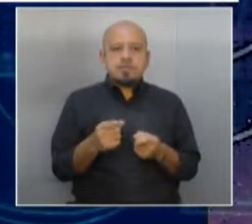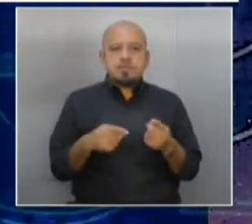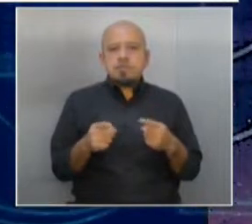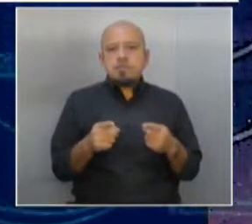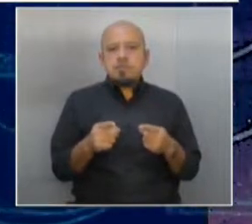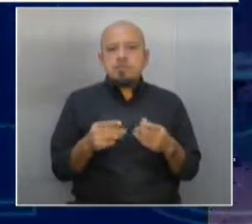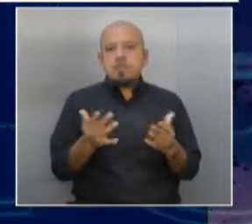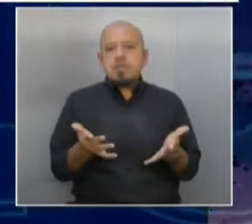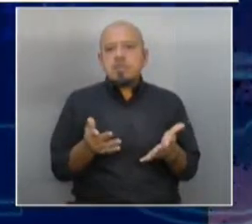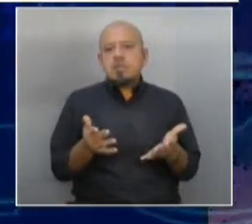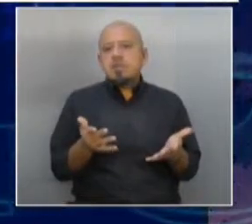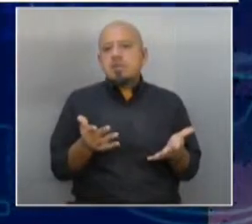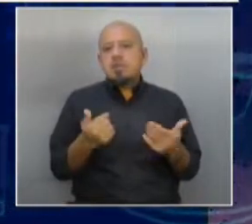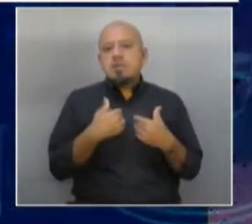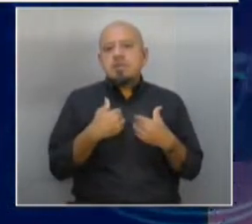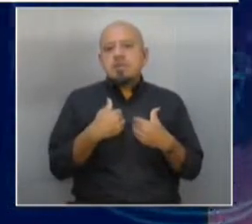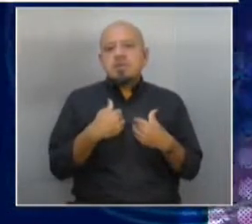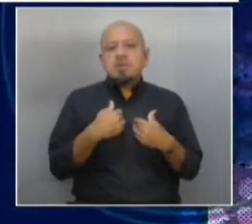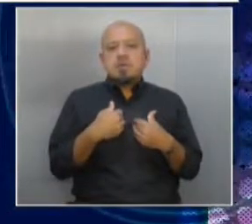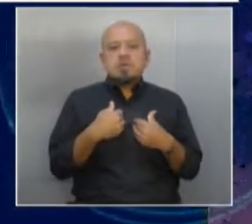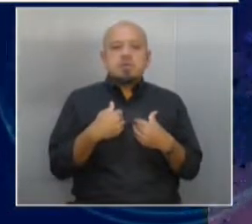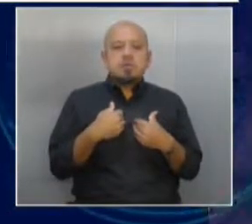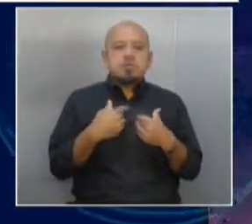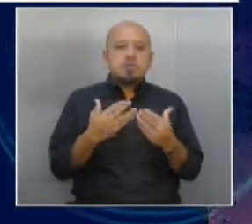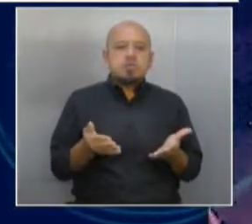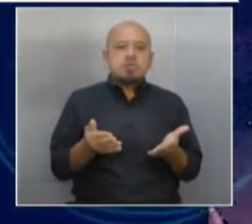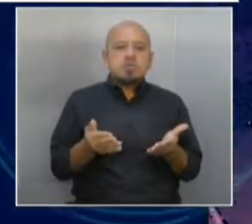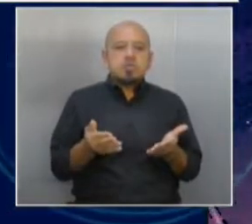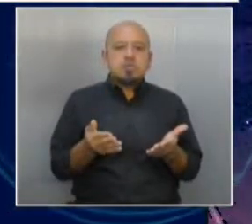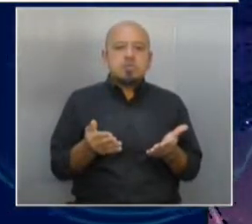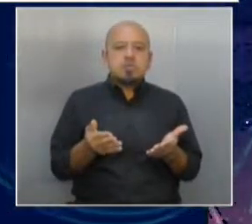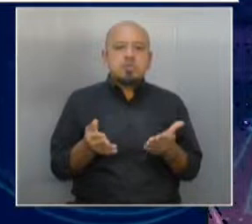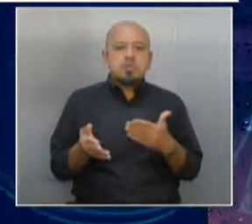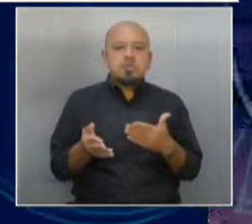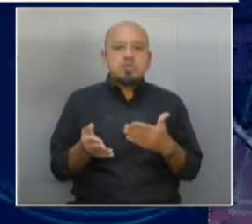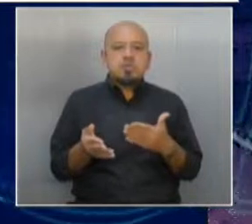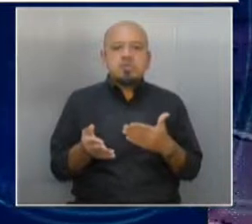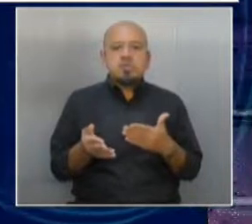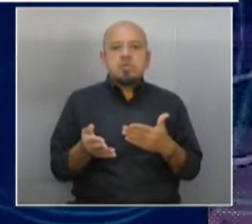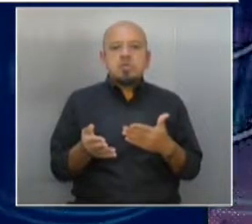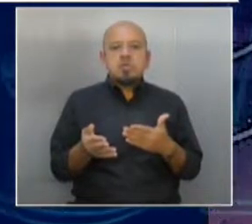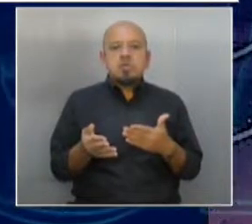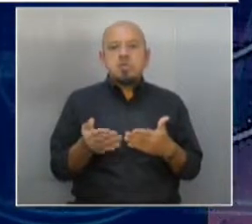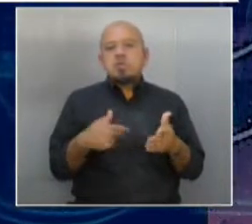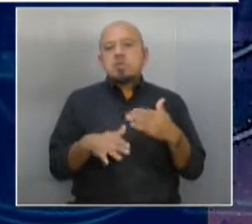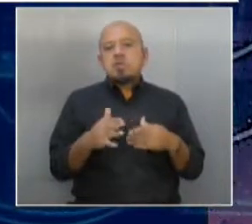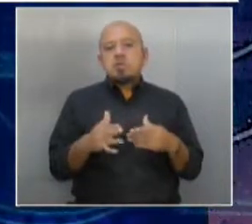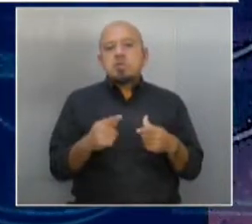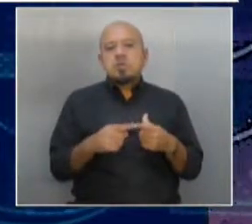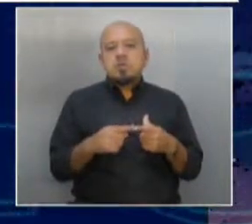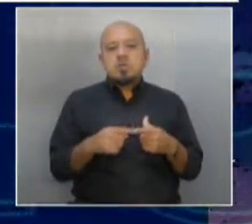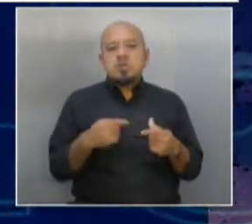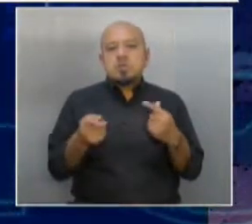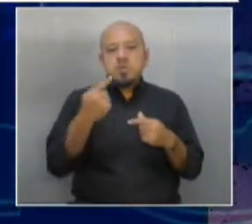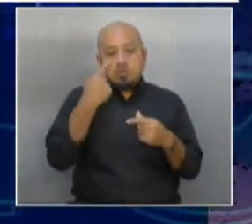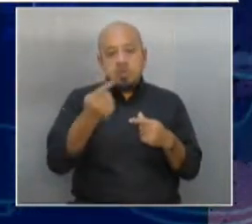no sé qué más contarte porque yo como que en ese aspecto no es que estoy muy involucrada en eso, estoy como muy por fuera